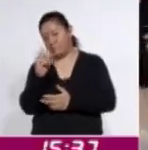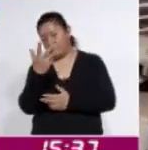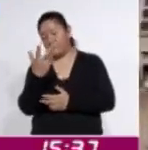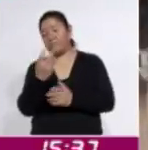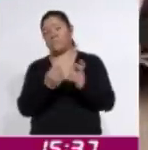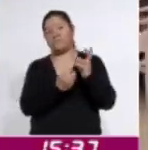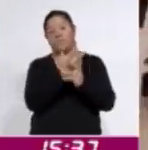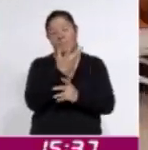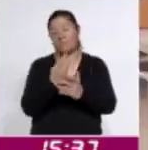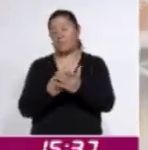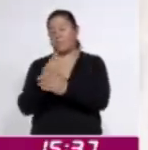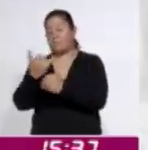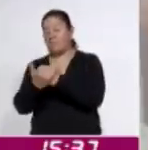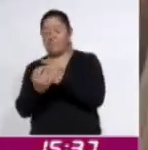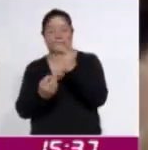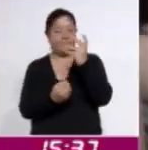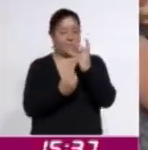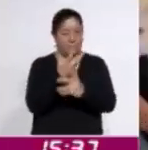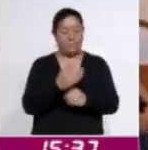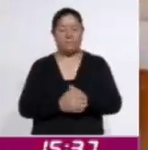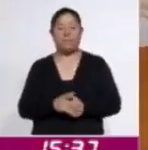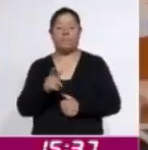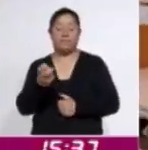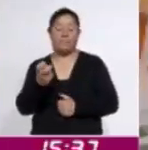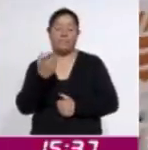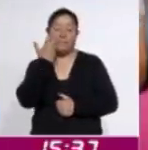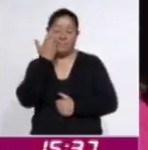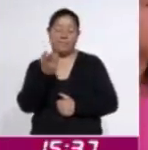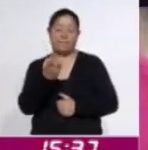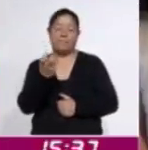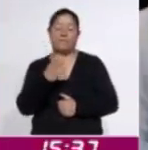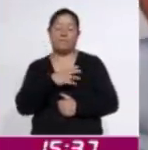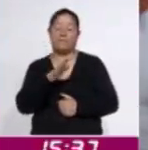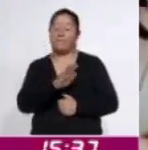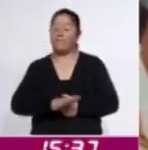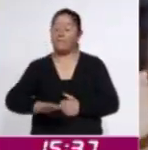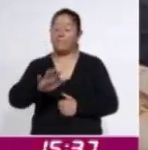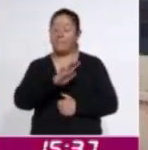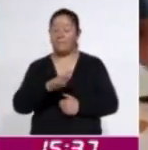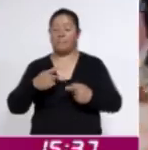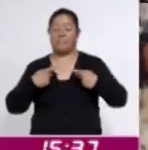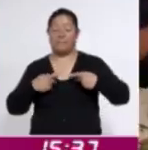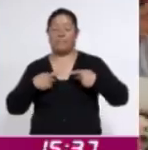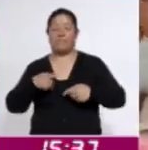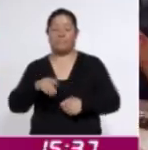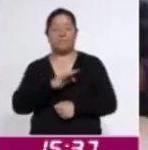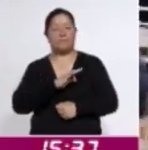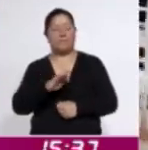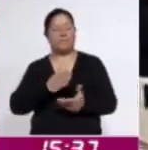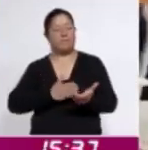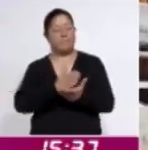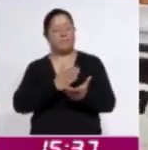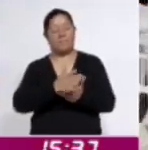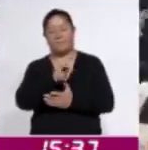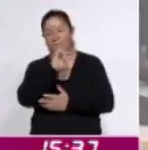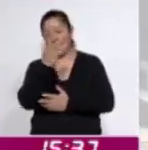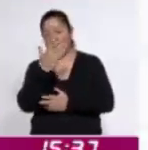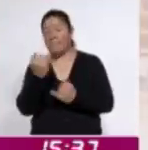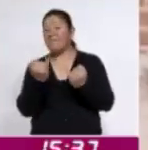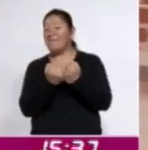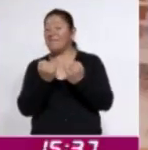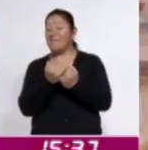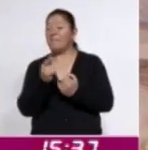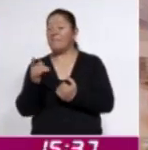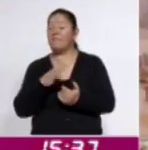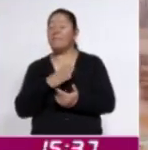que precisamente la generalidad del sector primario pueda desarrollar, incursionar en la tecnología, pero también es una demanda que